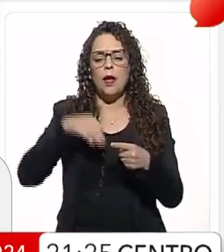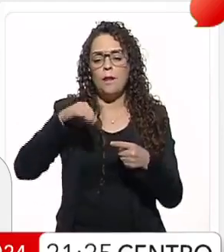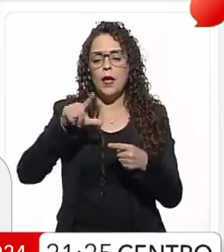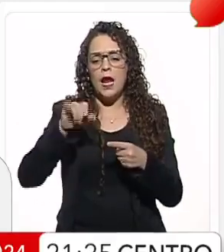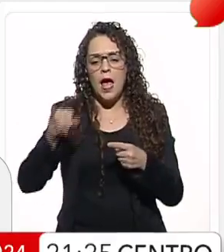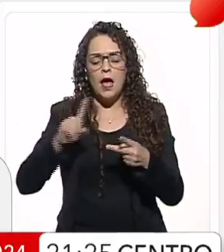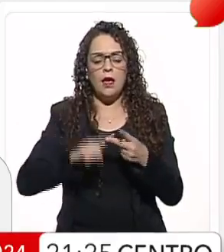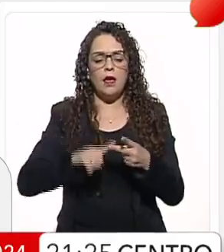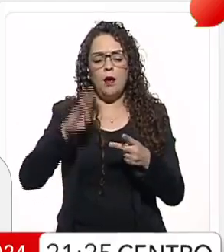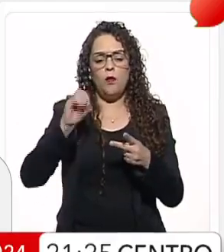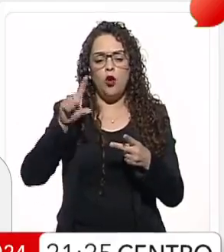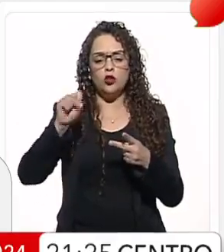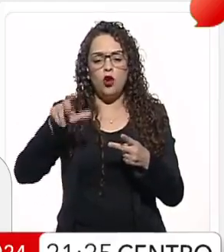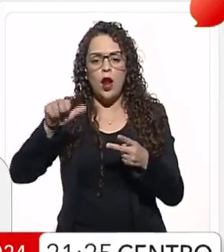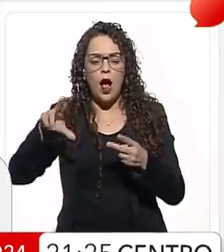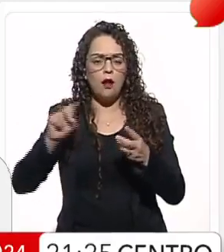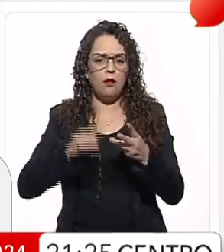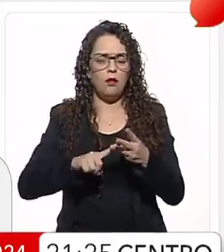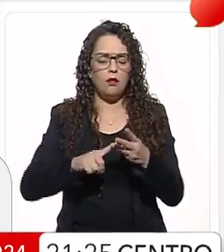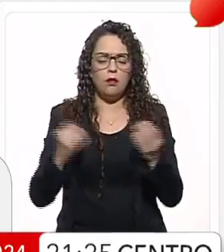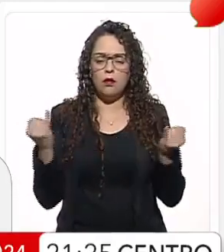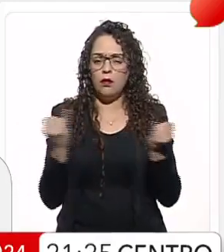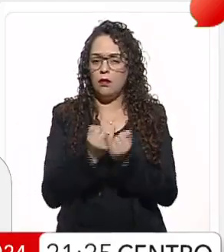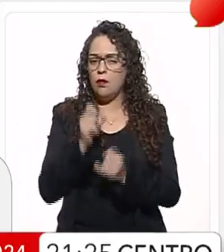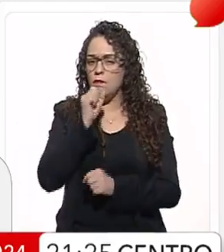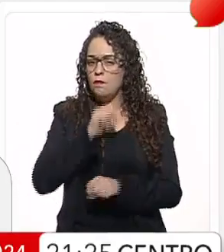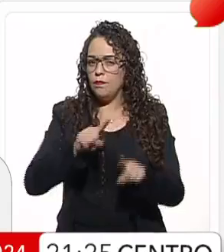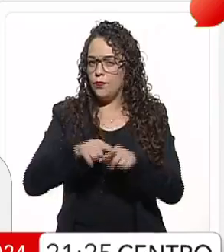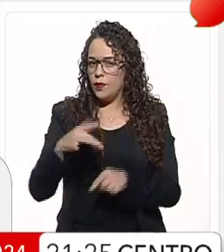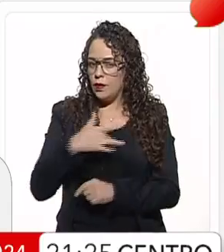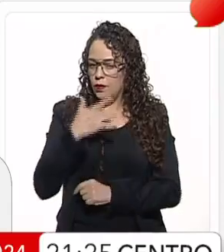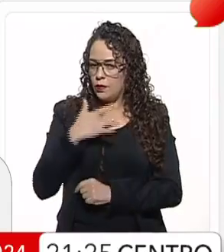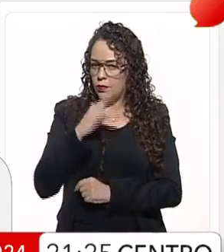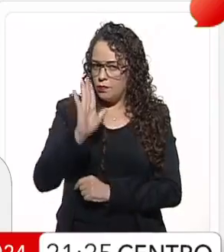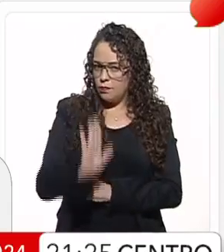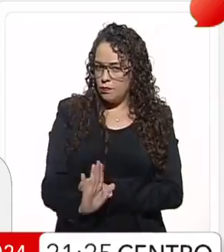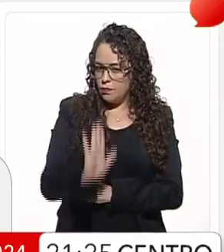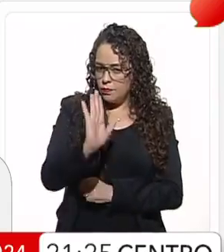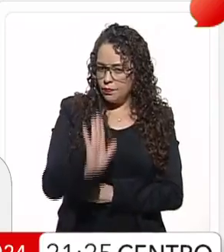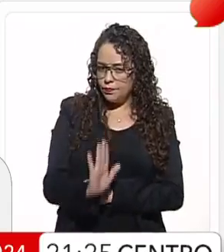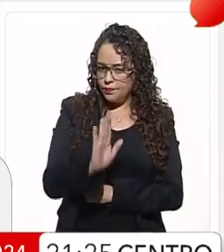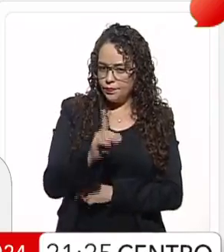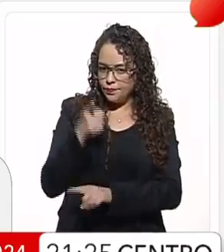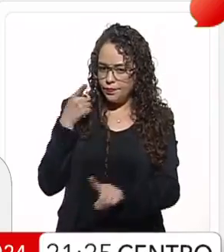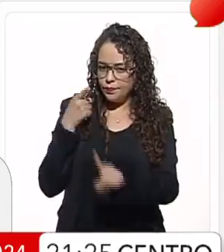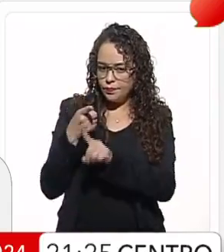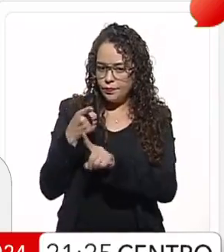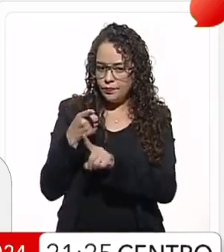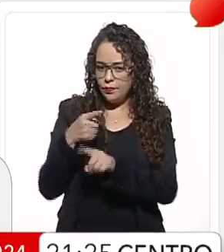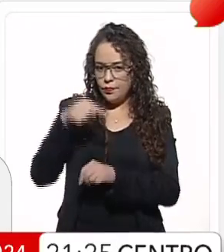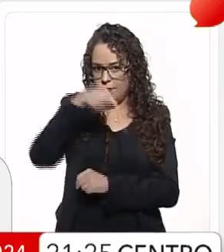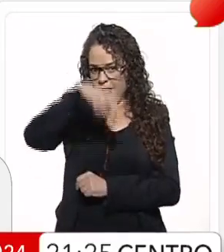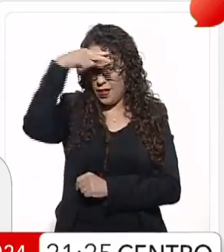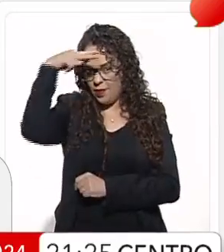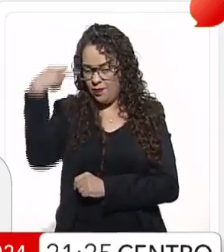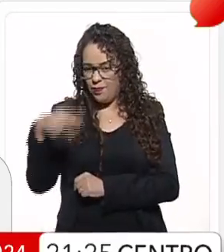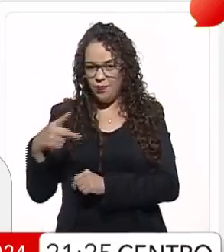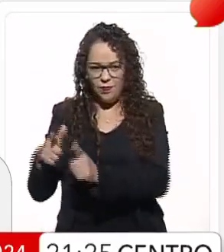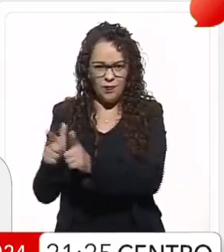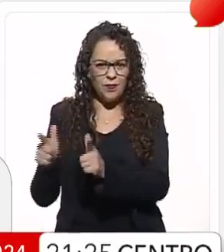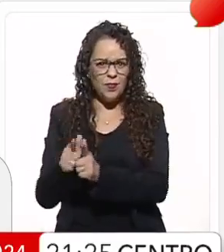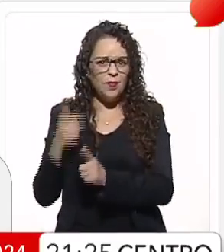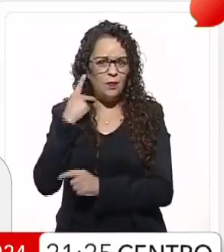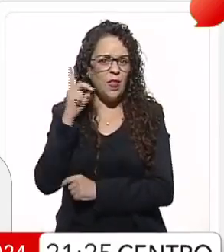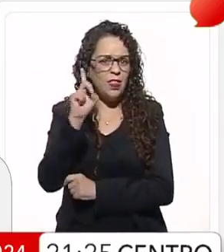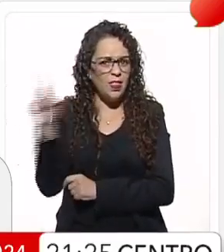Bolsonaro, etc., etc., los mismos que a lo mejor podría tener la derecha en México. También es verdad que Atlas Network